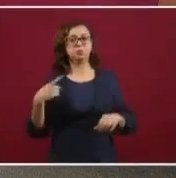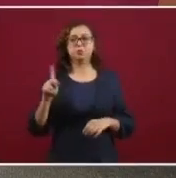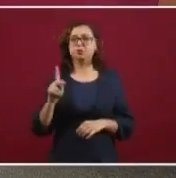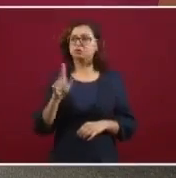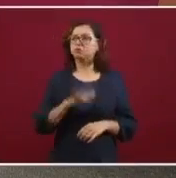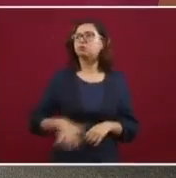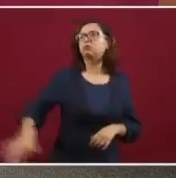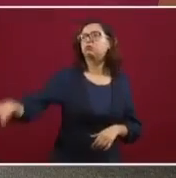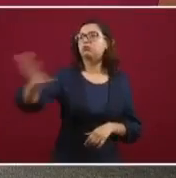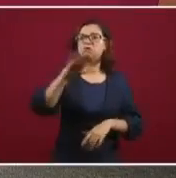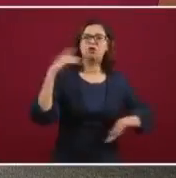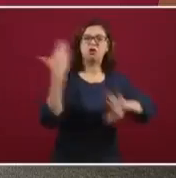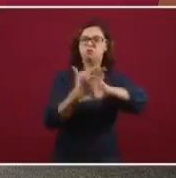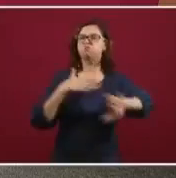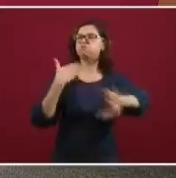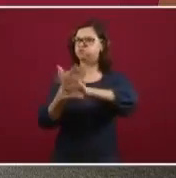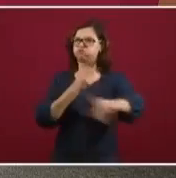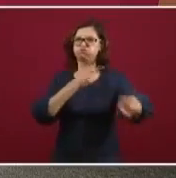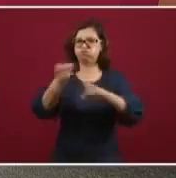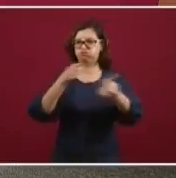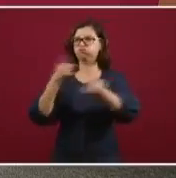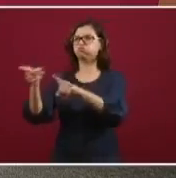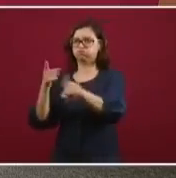todo lo demás sí.